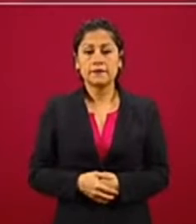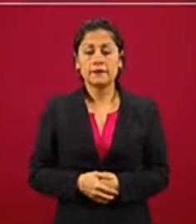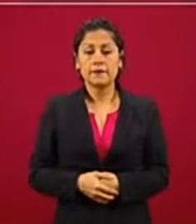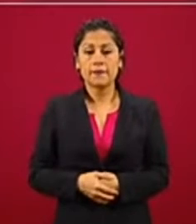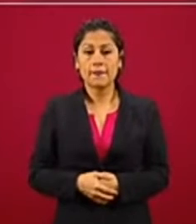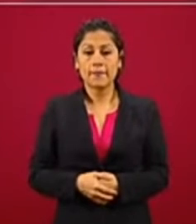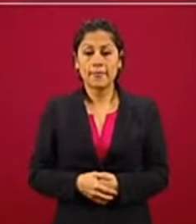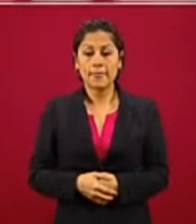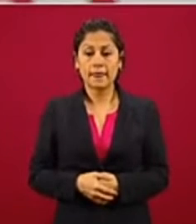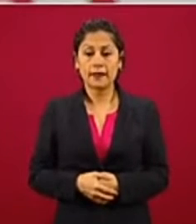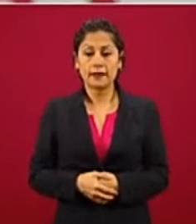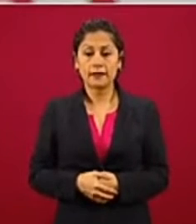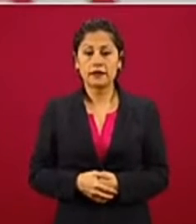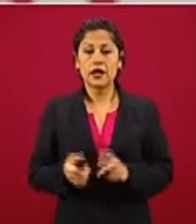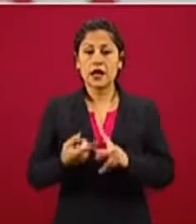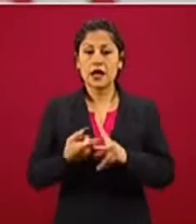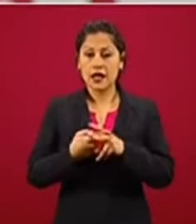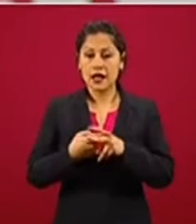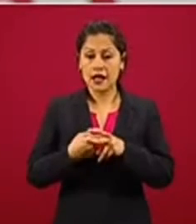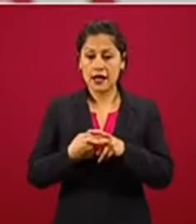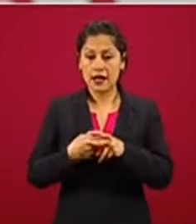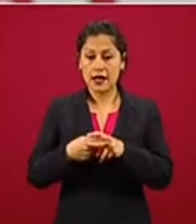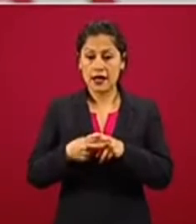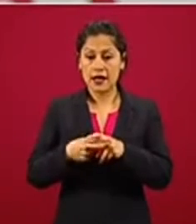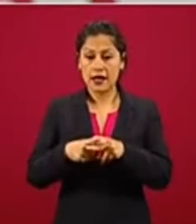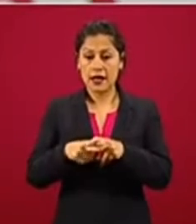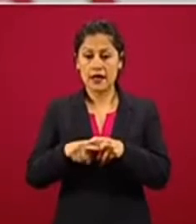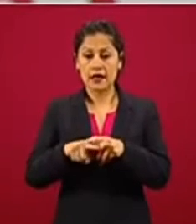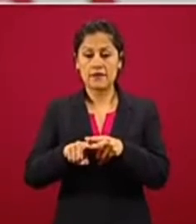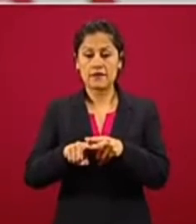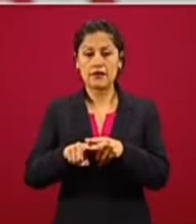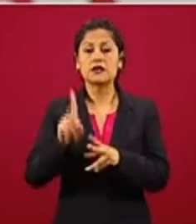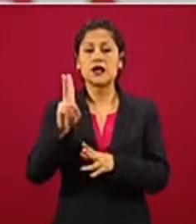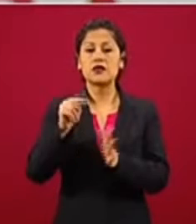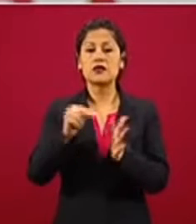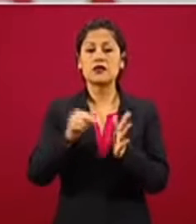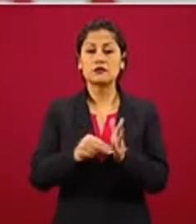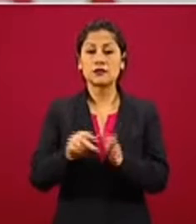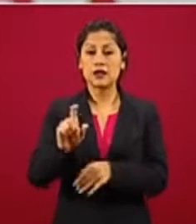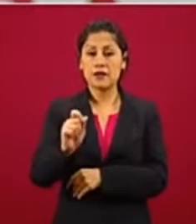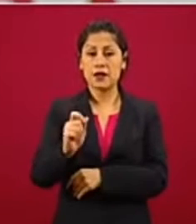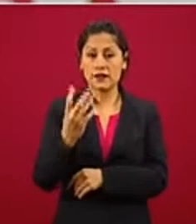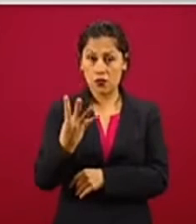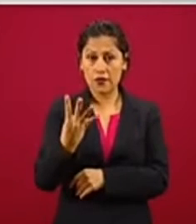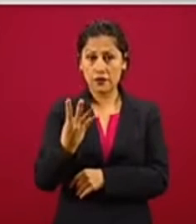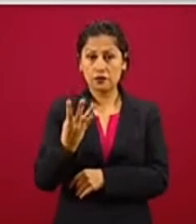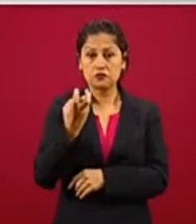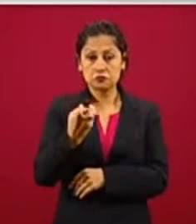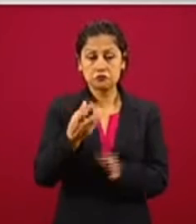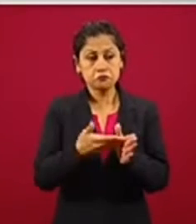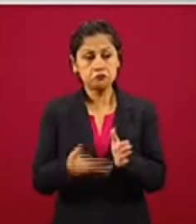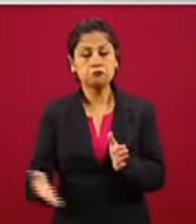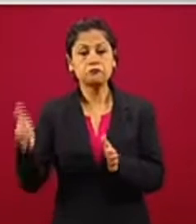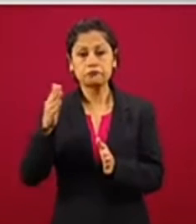del 2024 y en menor